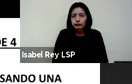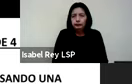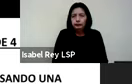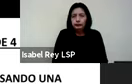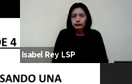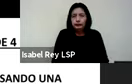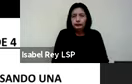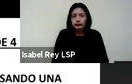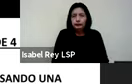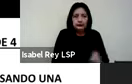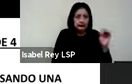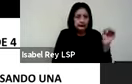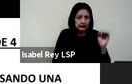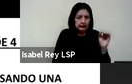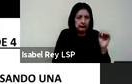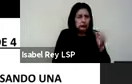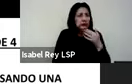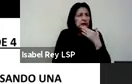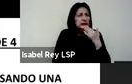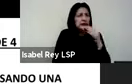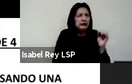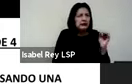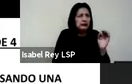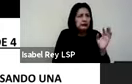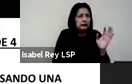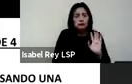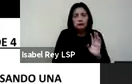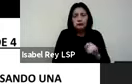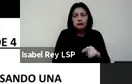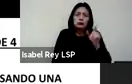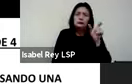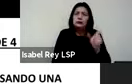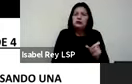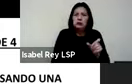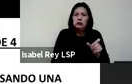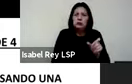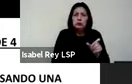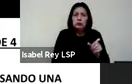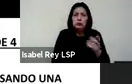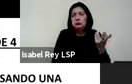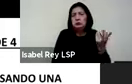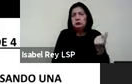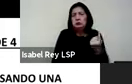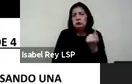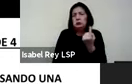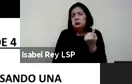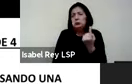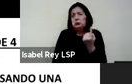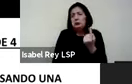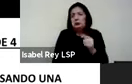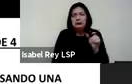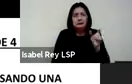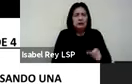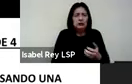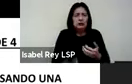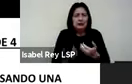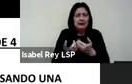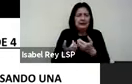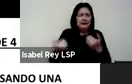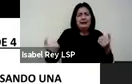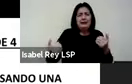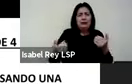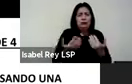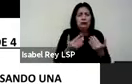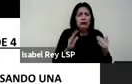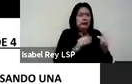Y el 0%, ¿quién lo tiene? Imagínense una persona, un ermitaño, completamente aislado en su casa, que se